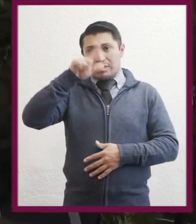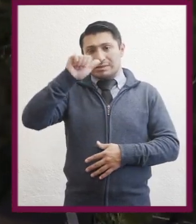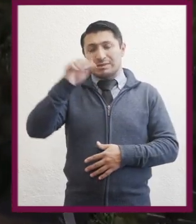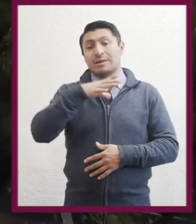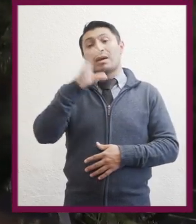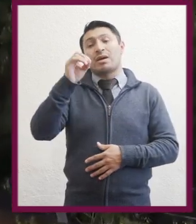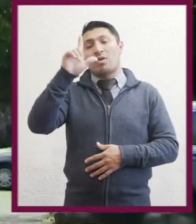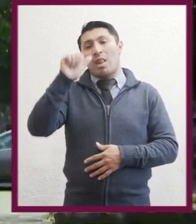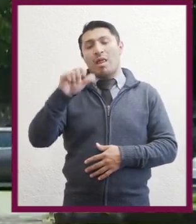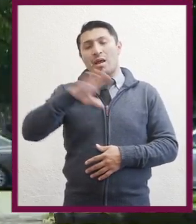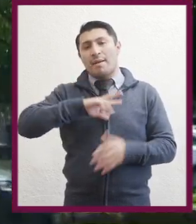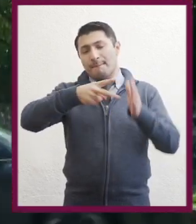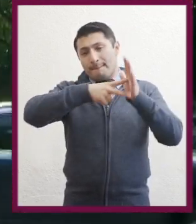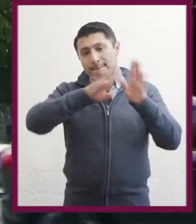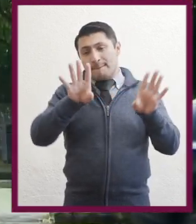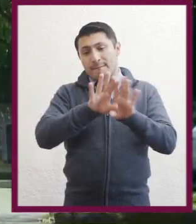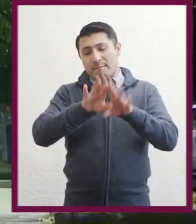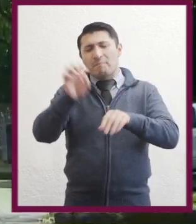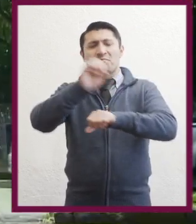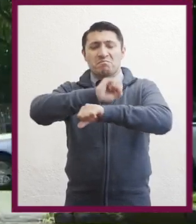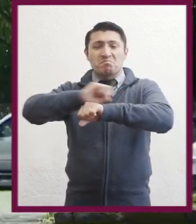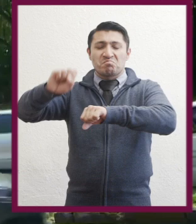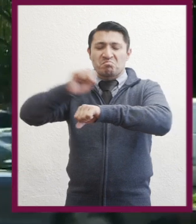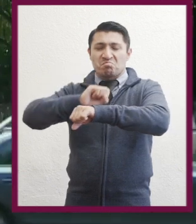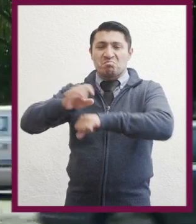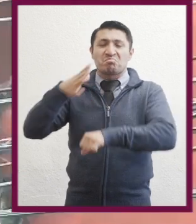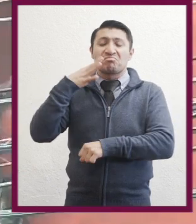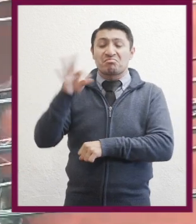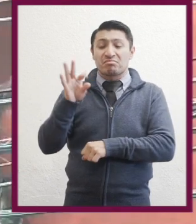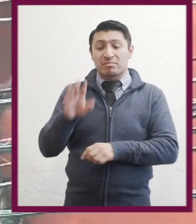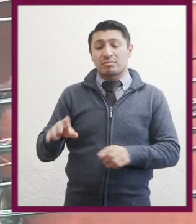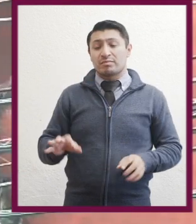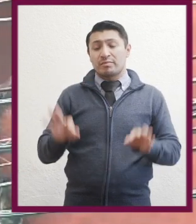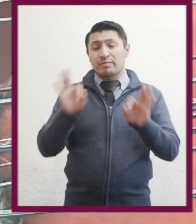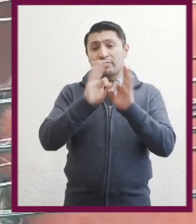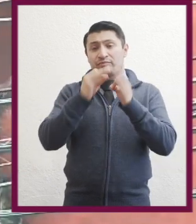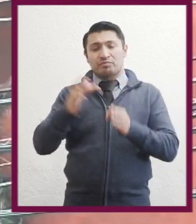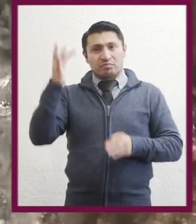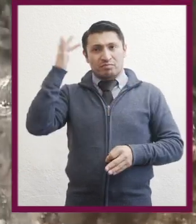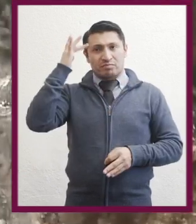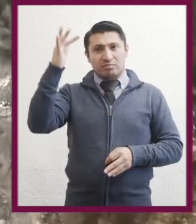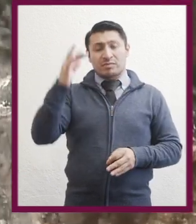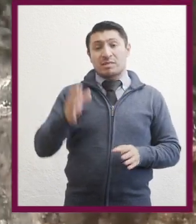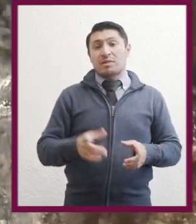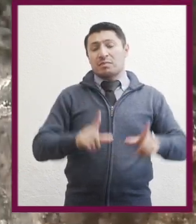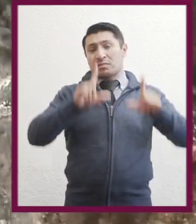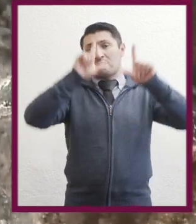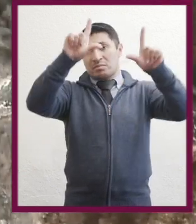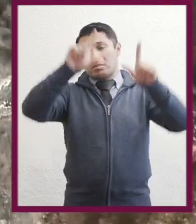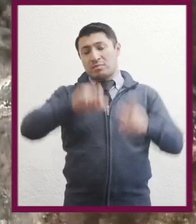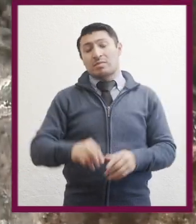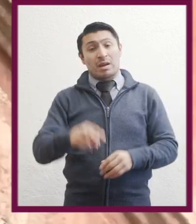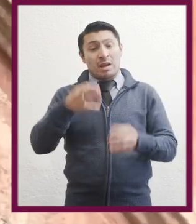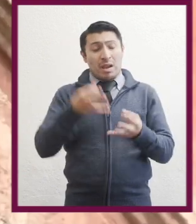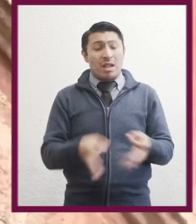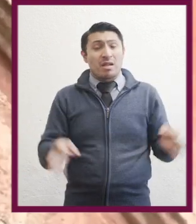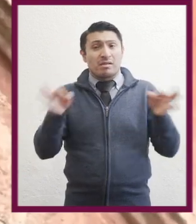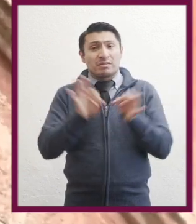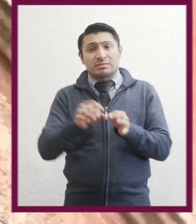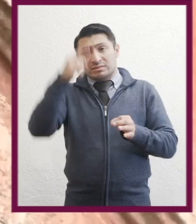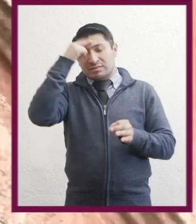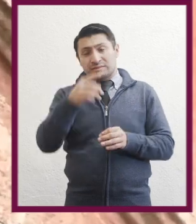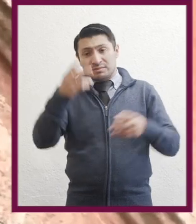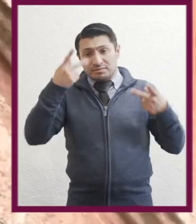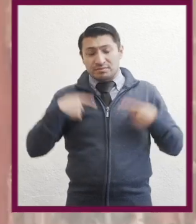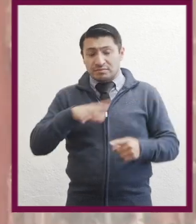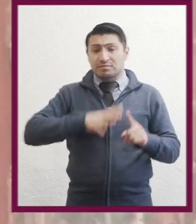de Panzacola. Su arquitectura es de líneas simples, con la figura del santo en la parte central, y